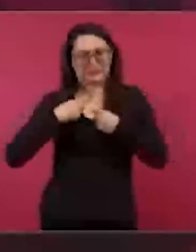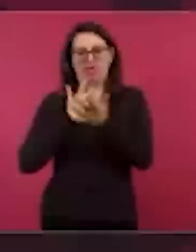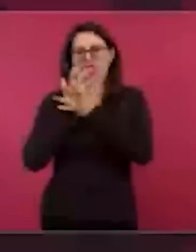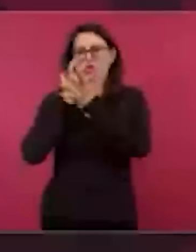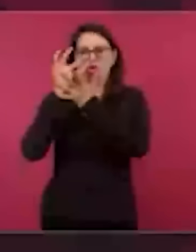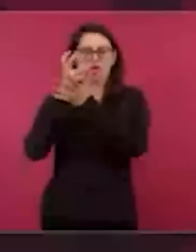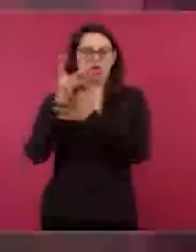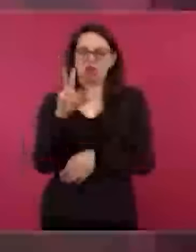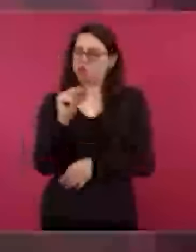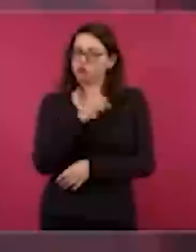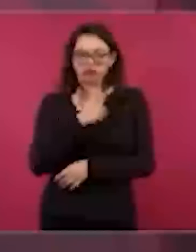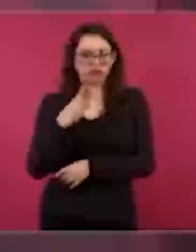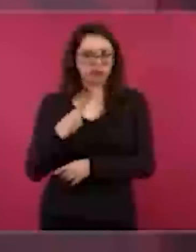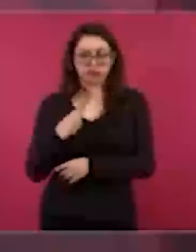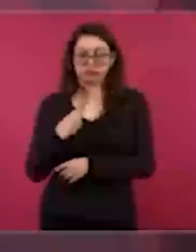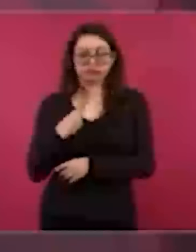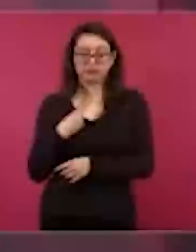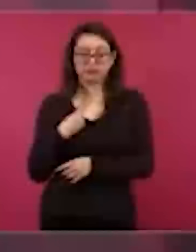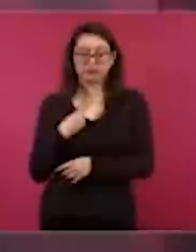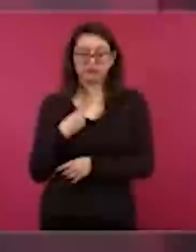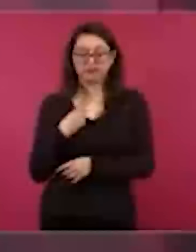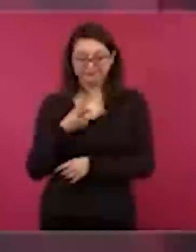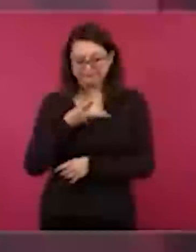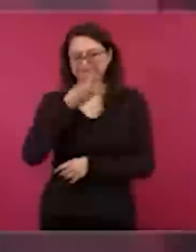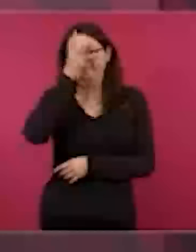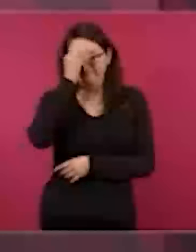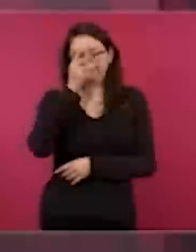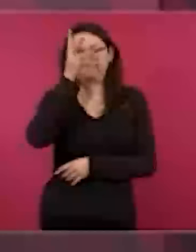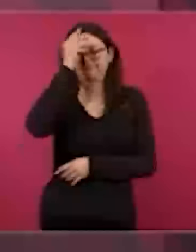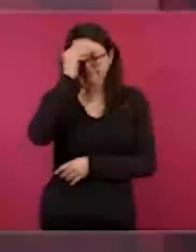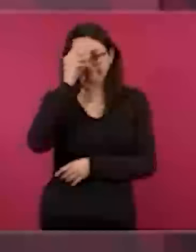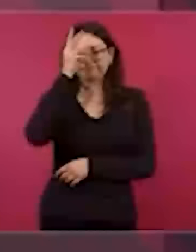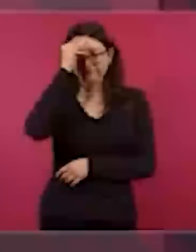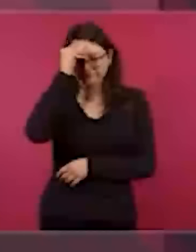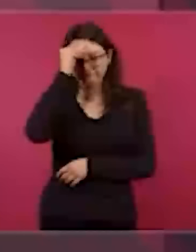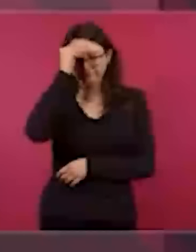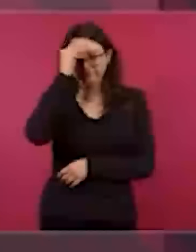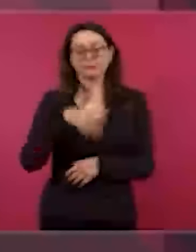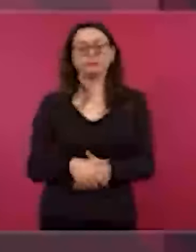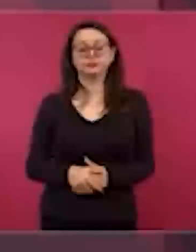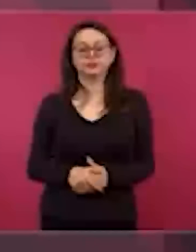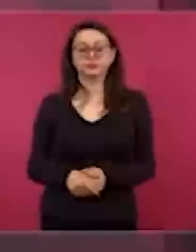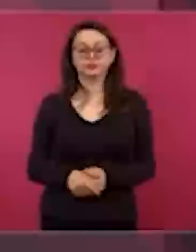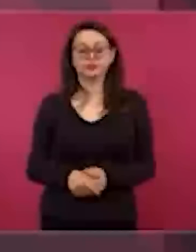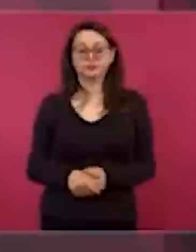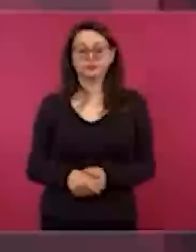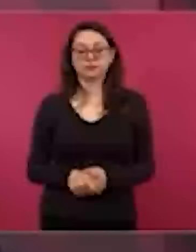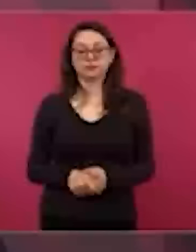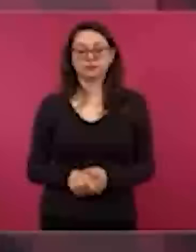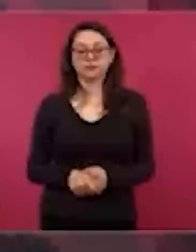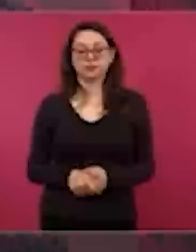porque